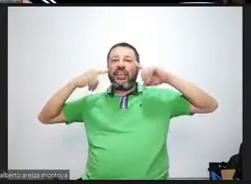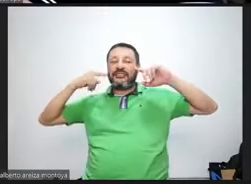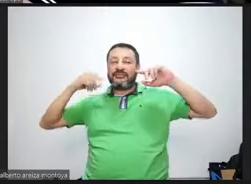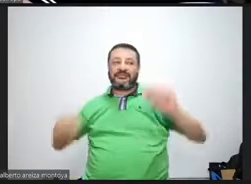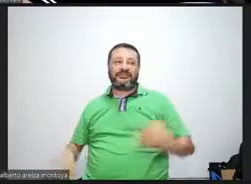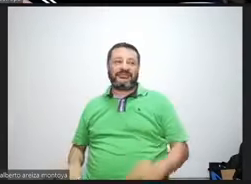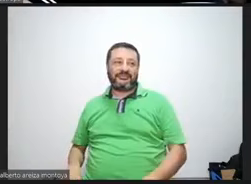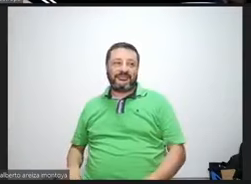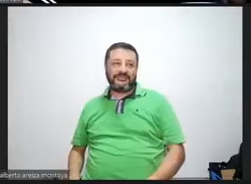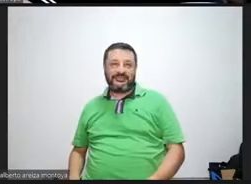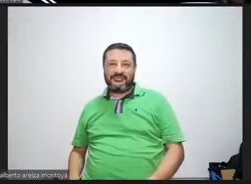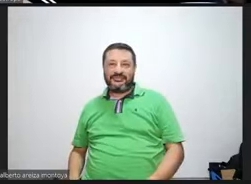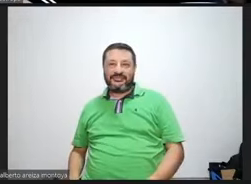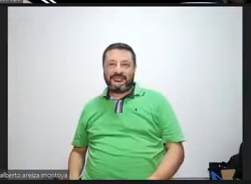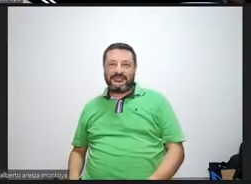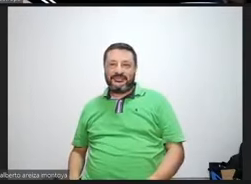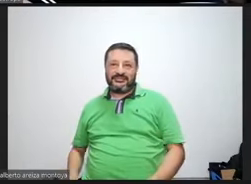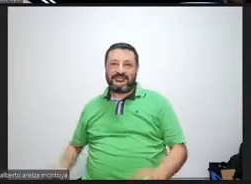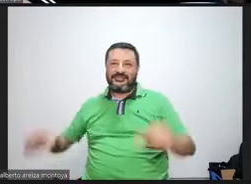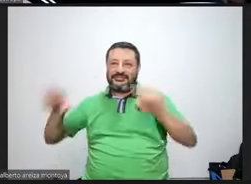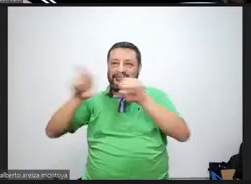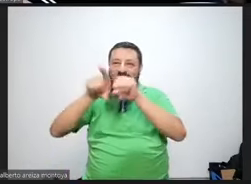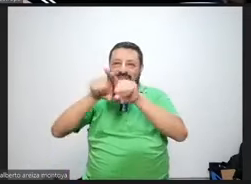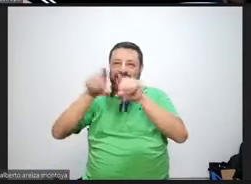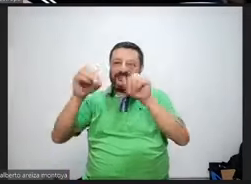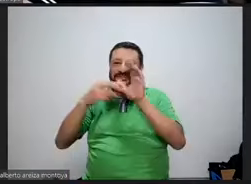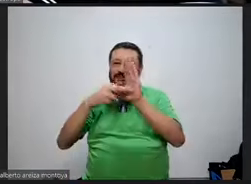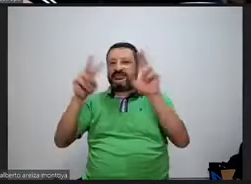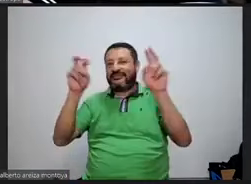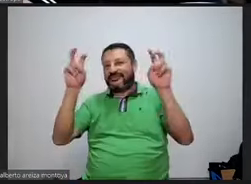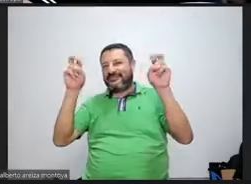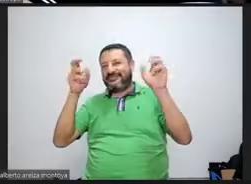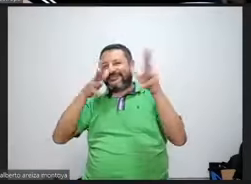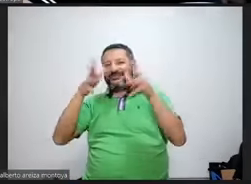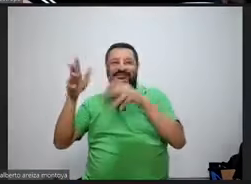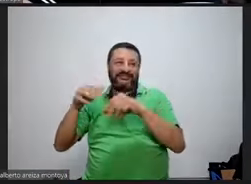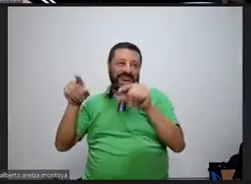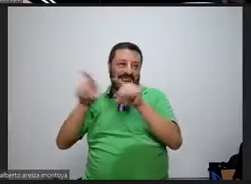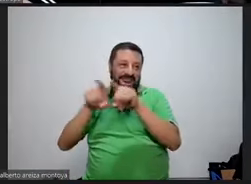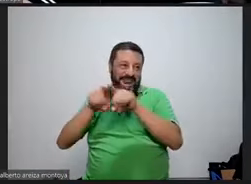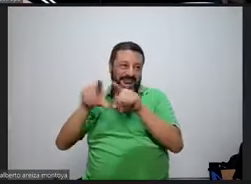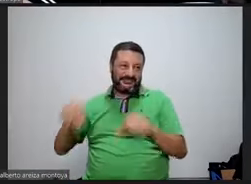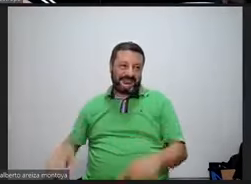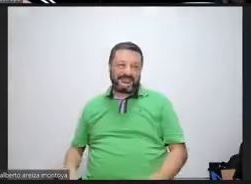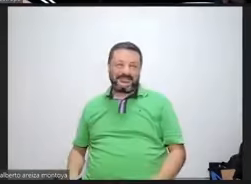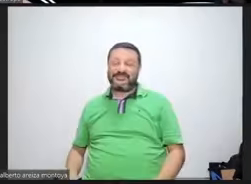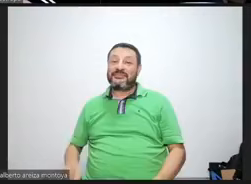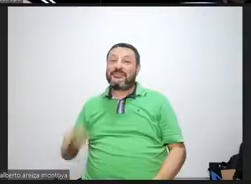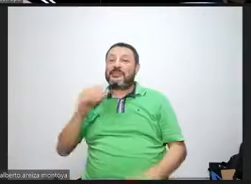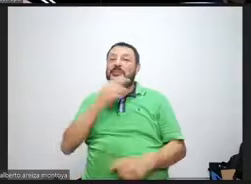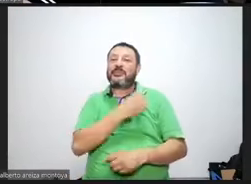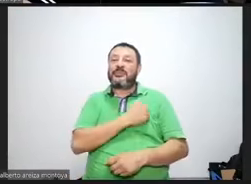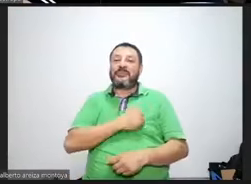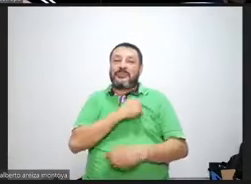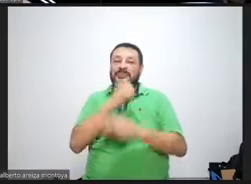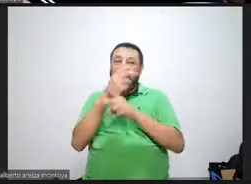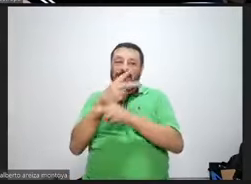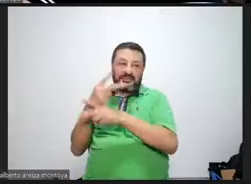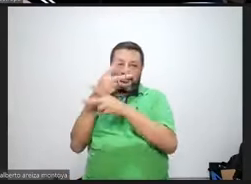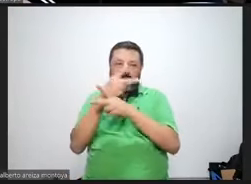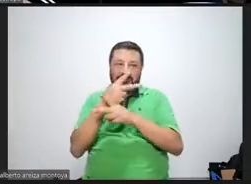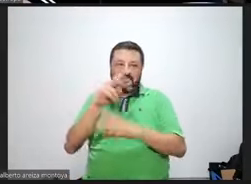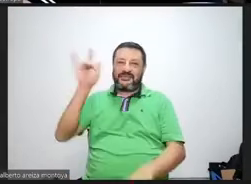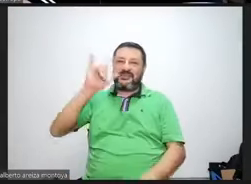poniéndome a mostrarle a mi hermano y que queriéndole enseñar lo que estaba aprendiendo en gimnasia. Porque igual de hecho como